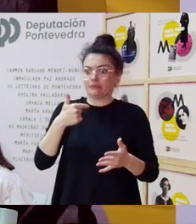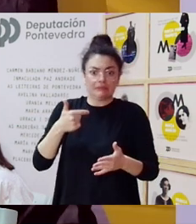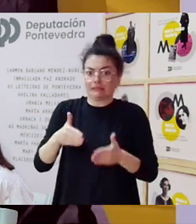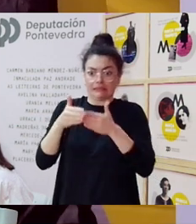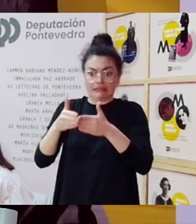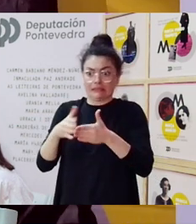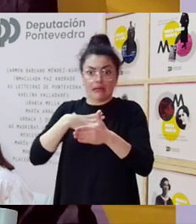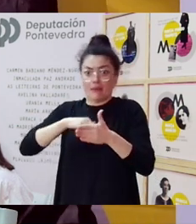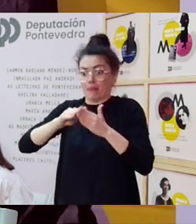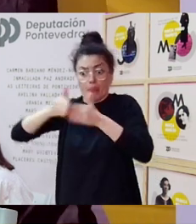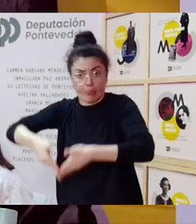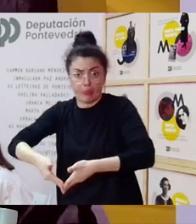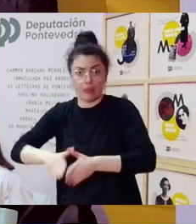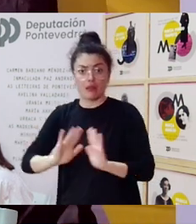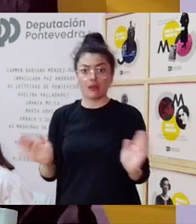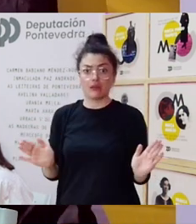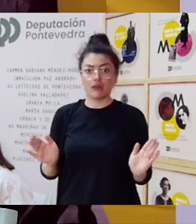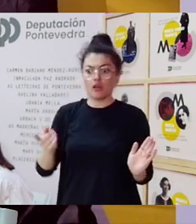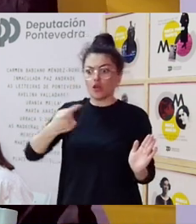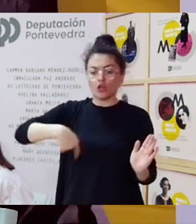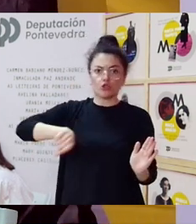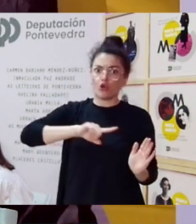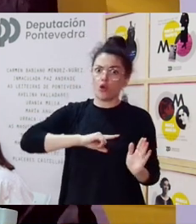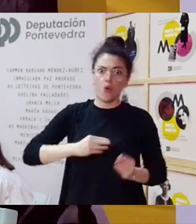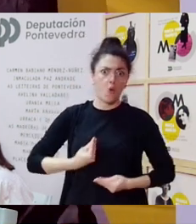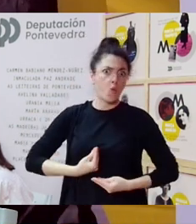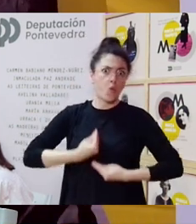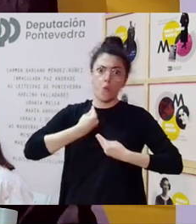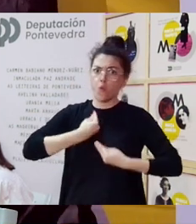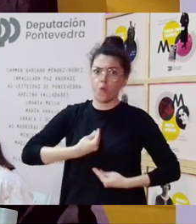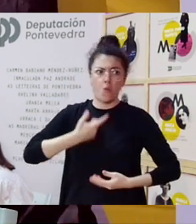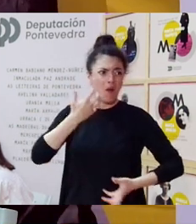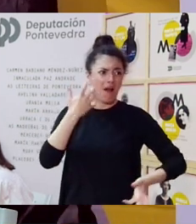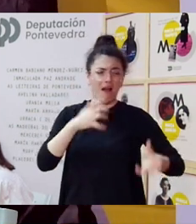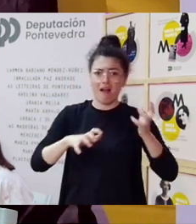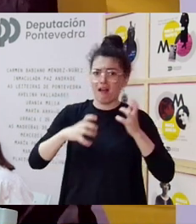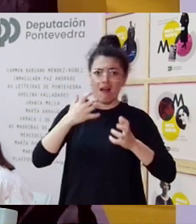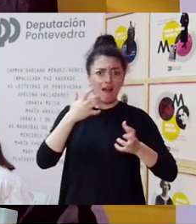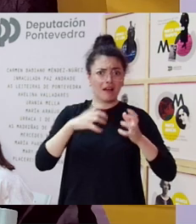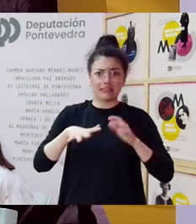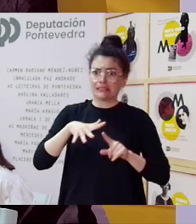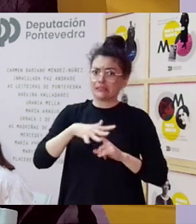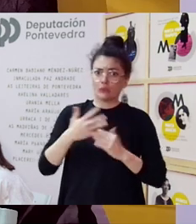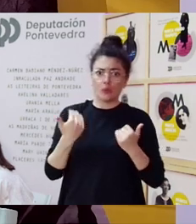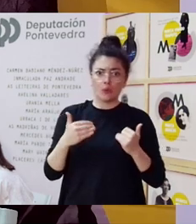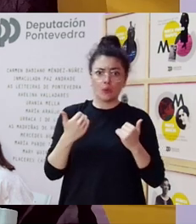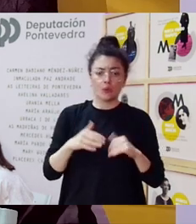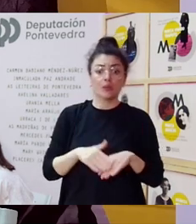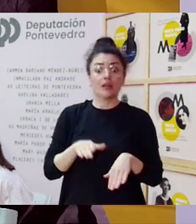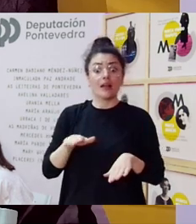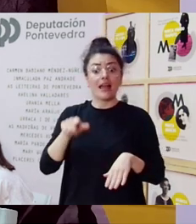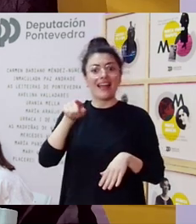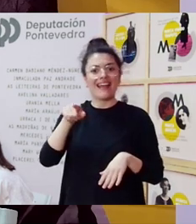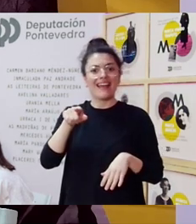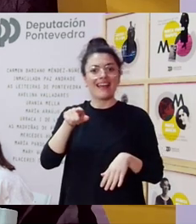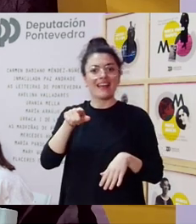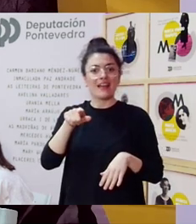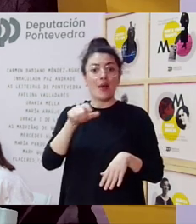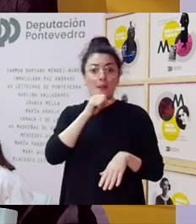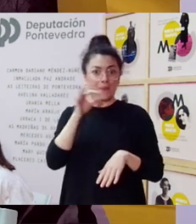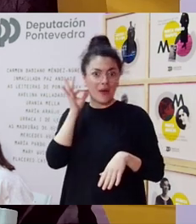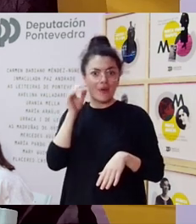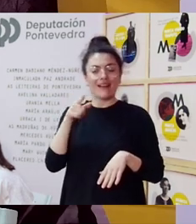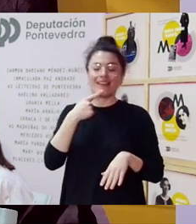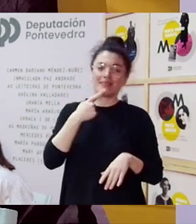fundidos. E estaban todos moi asustados, gritaban. Entón, ela, nese momento, ocurriuse